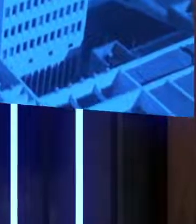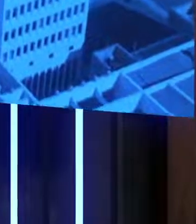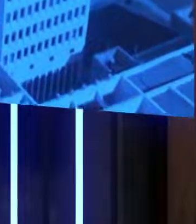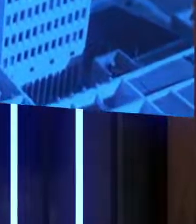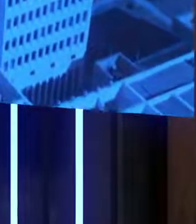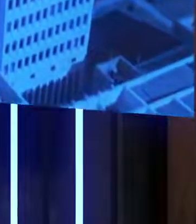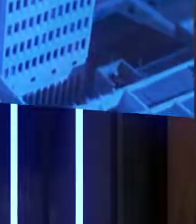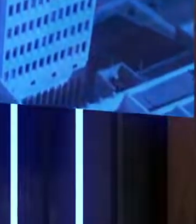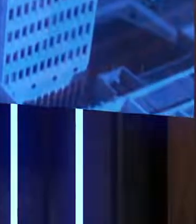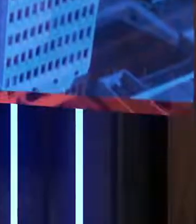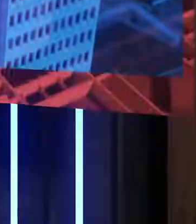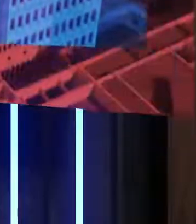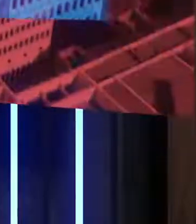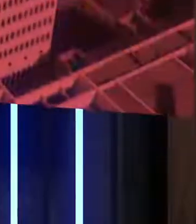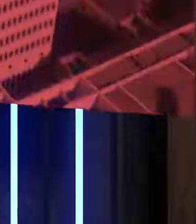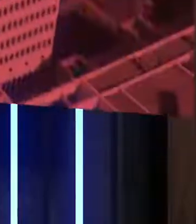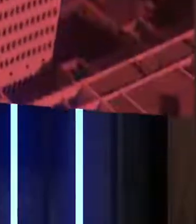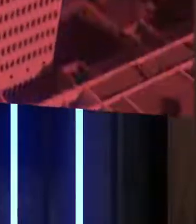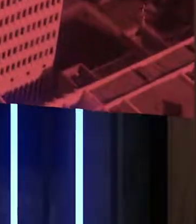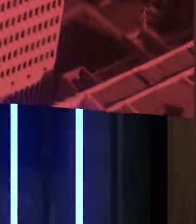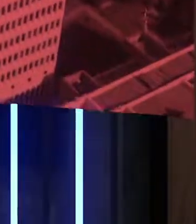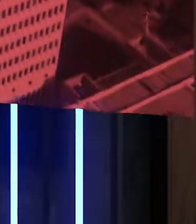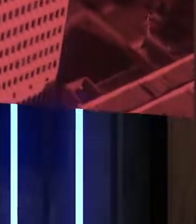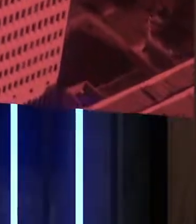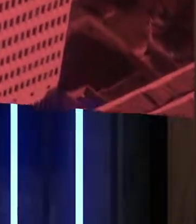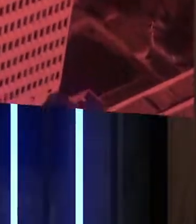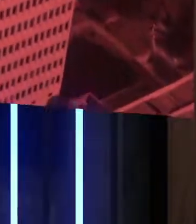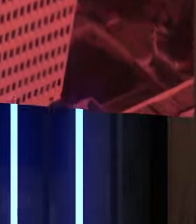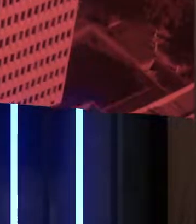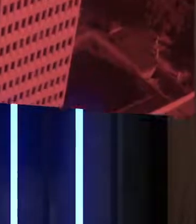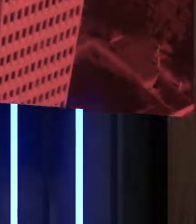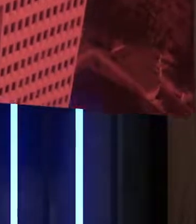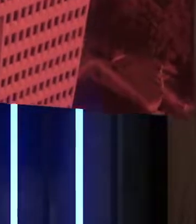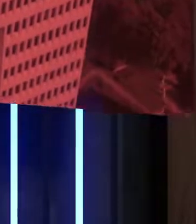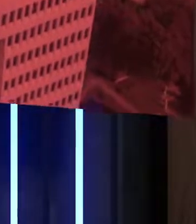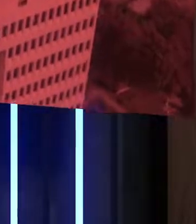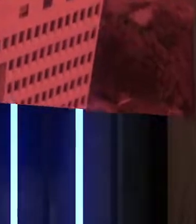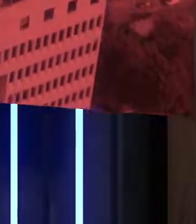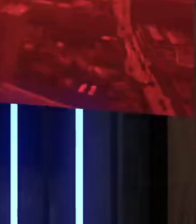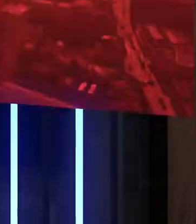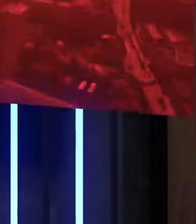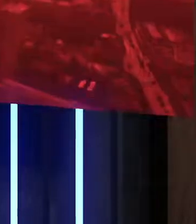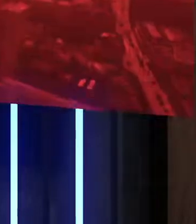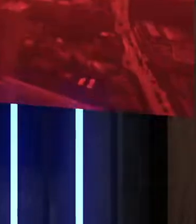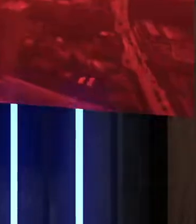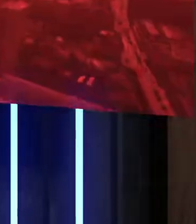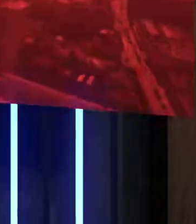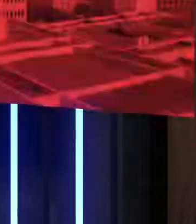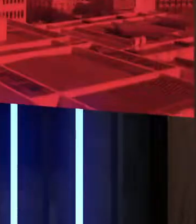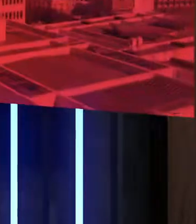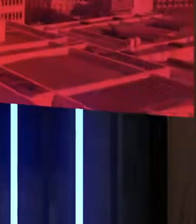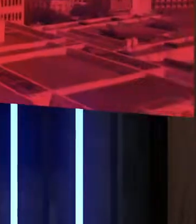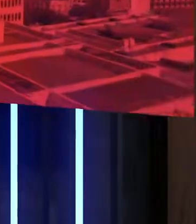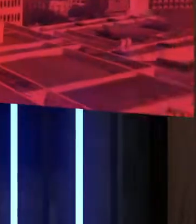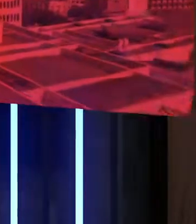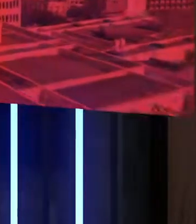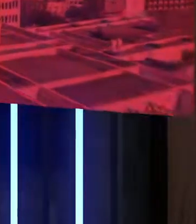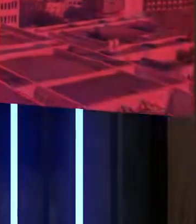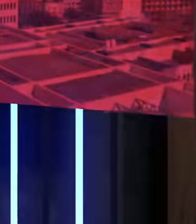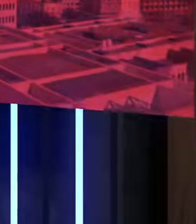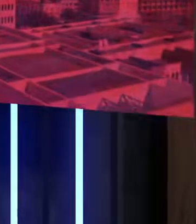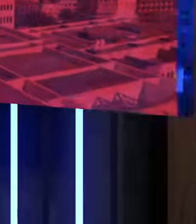que contempla diversas medidas tributarias y financieras destinadas a apoyar a las micro, pequeñas y medianas empresas.